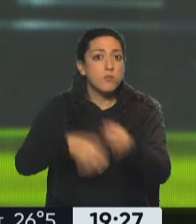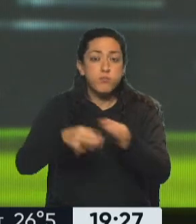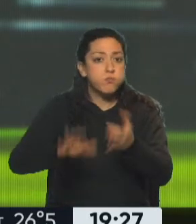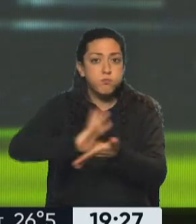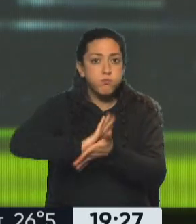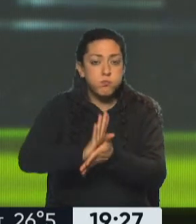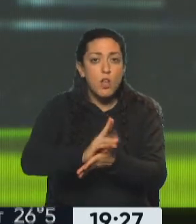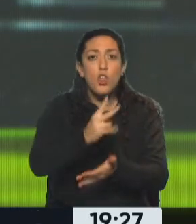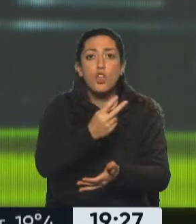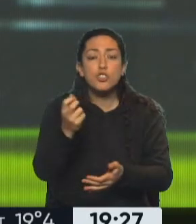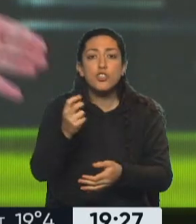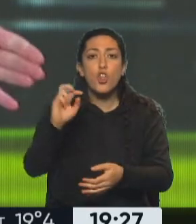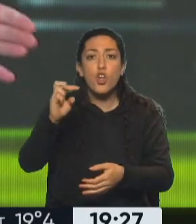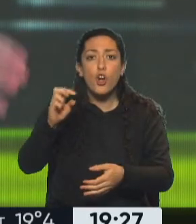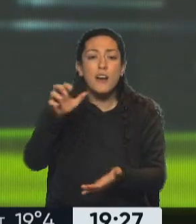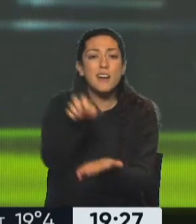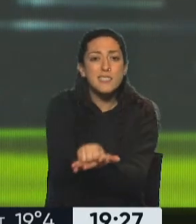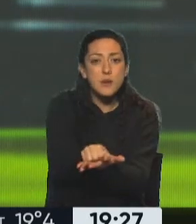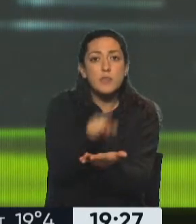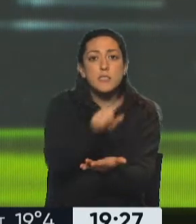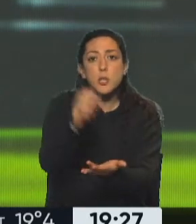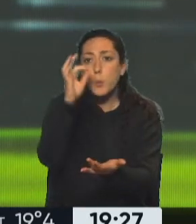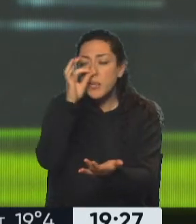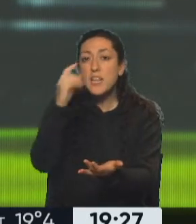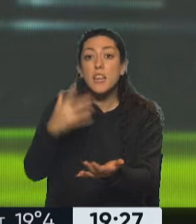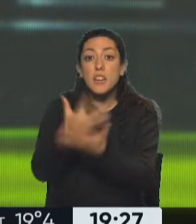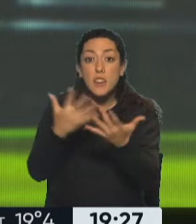con $200 y después 120 días. Lo